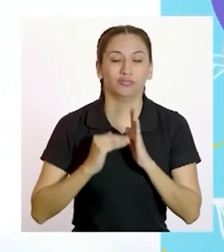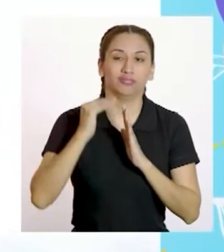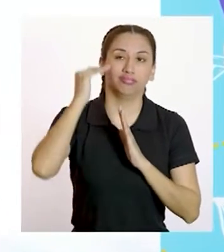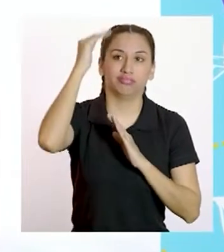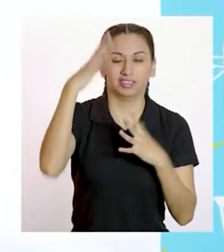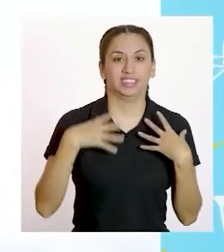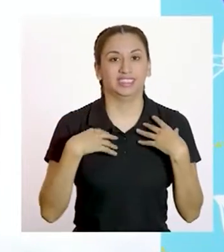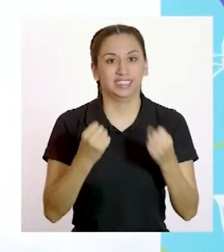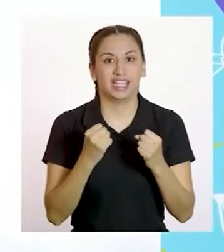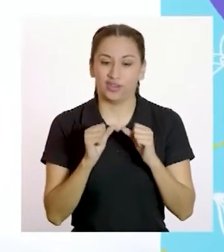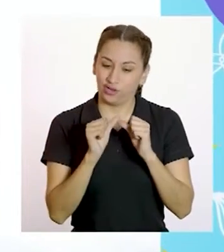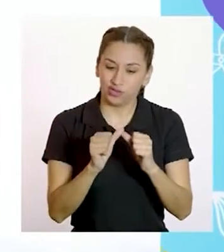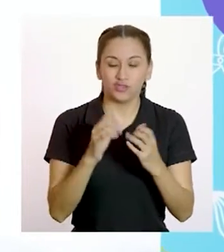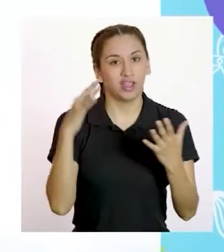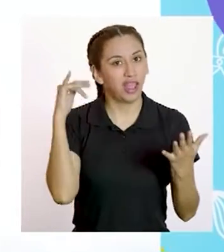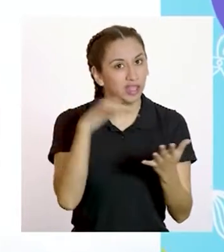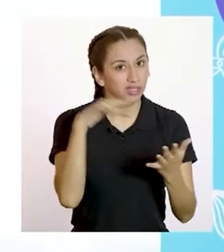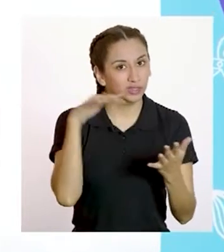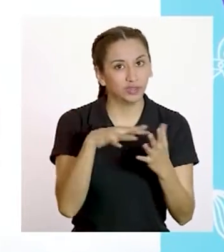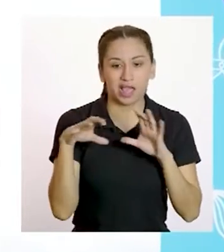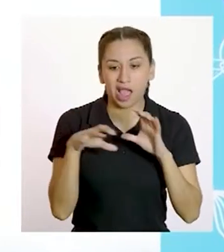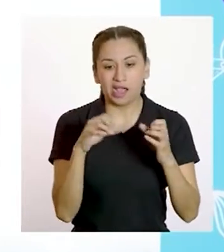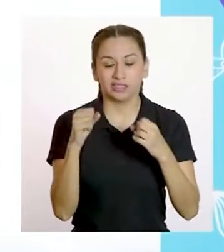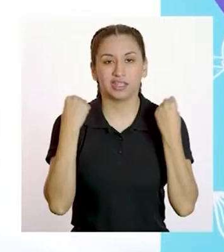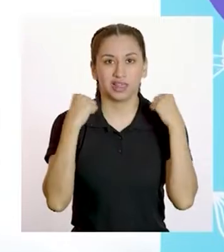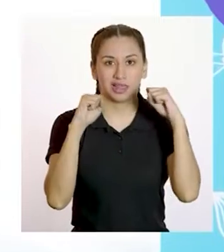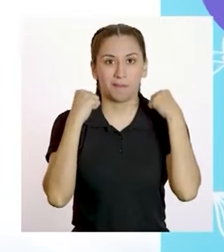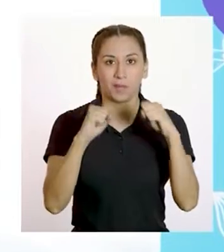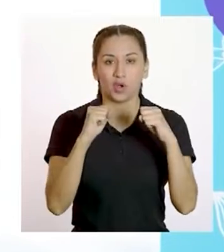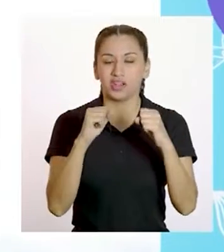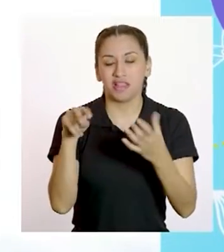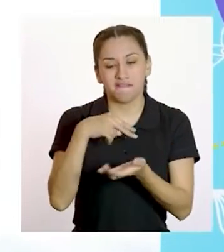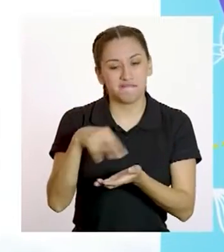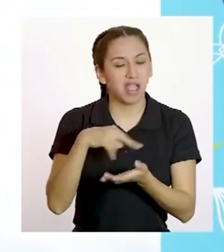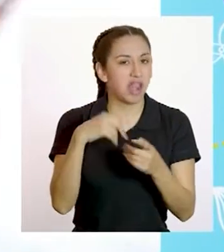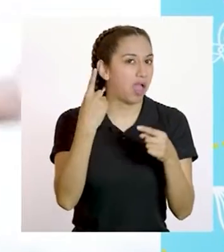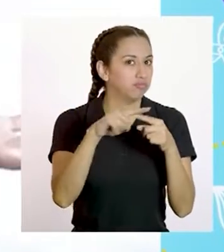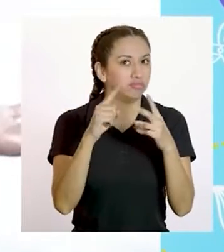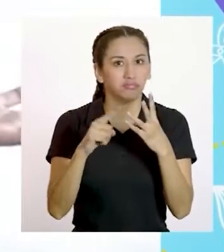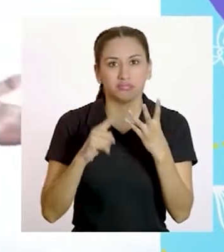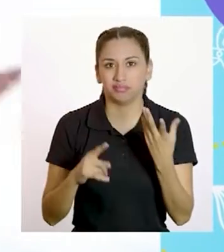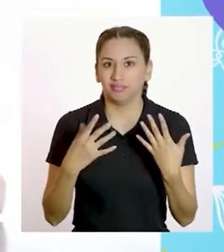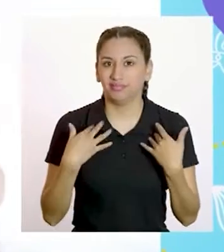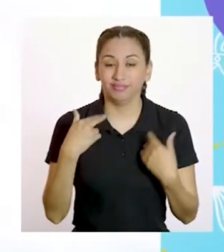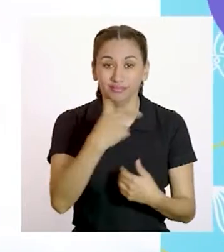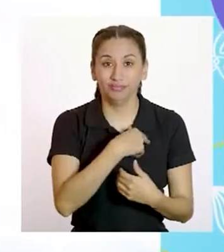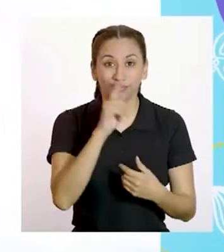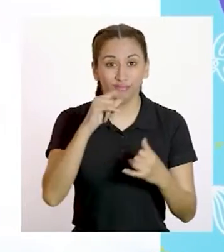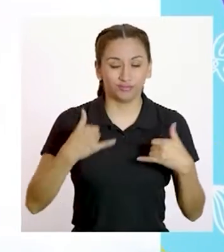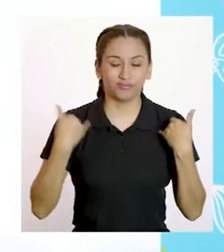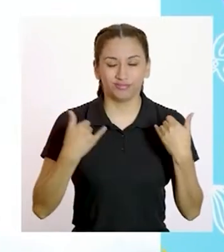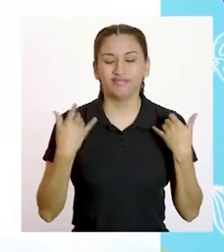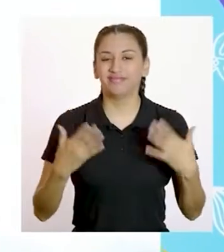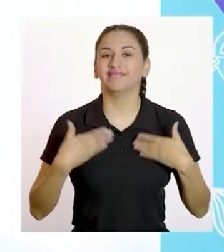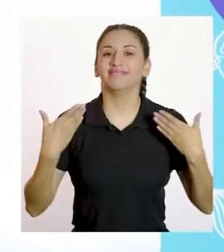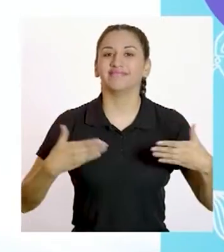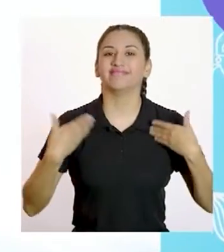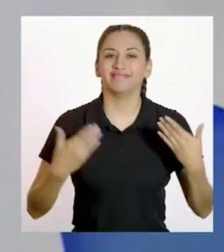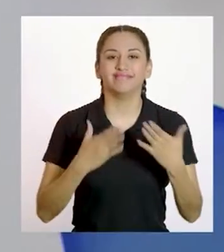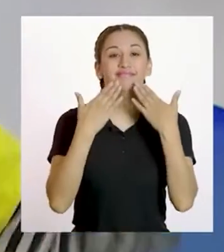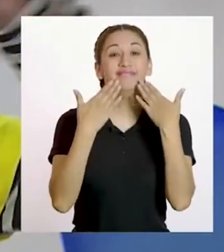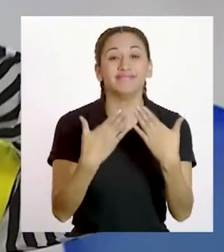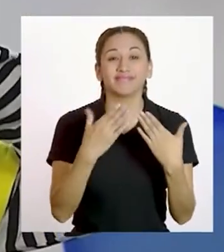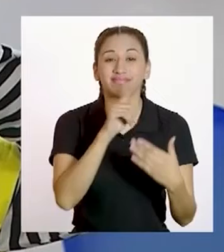manera sana, con ganas de estudiar, hacer deporte, bailar, entre muchas cosas, y seremos unos adolescentes